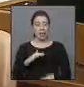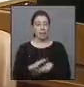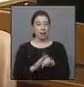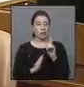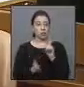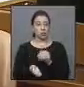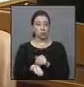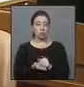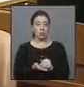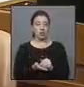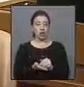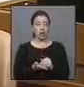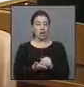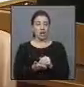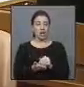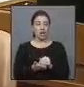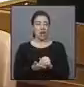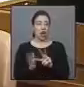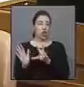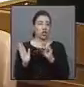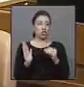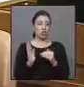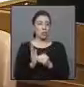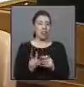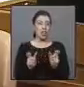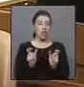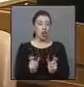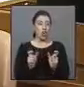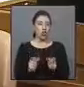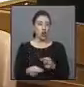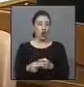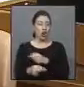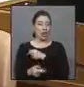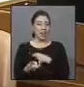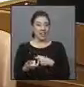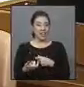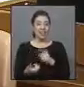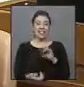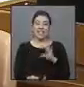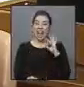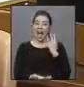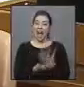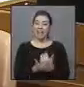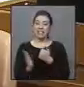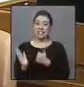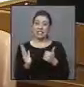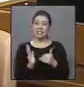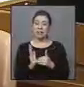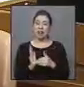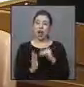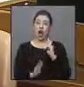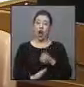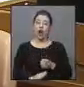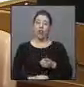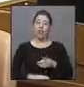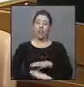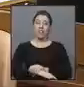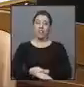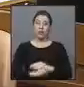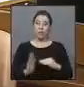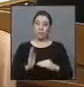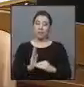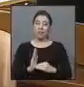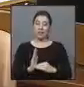más de un millón y medio, un millón y doscientos mil controles de identidad. En Chile hay 66.000 órdenes de aprehensión pendientes.